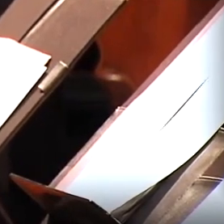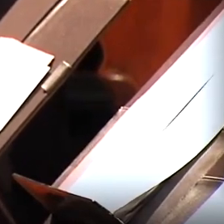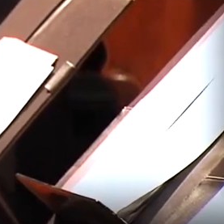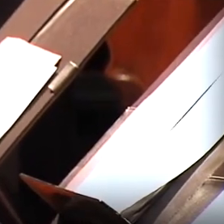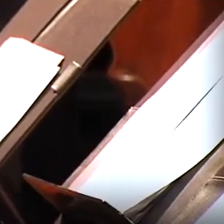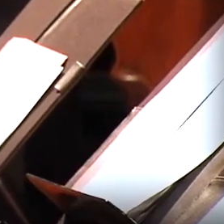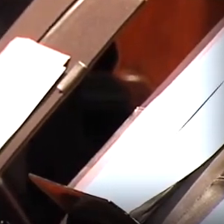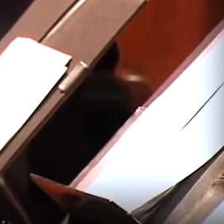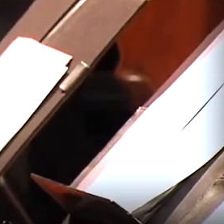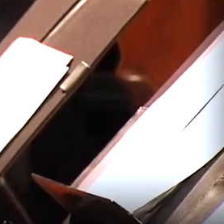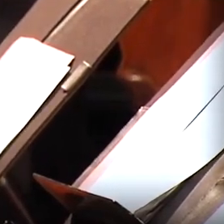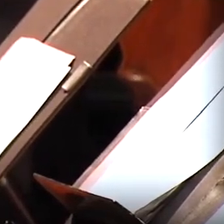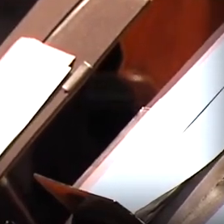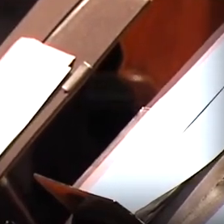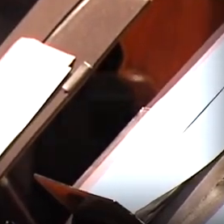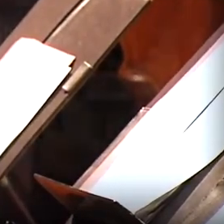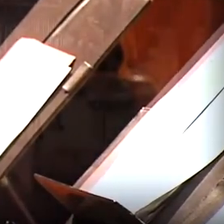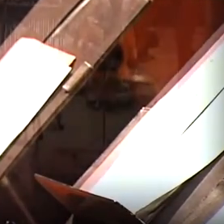ah